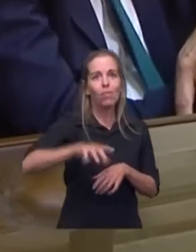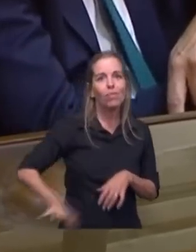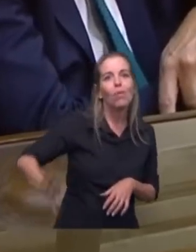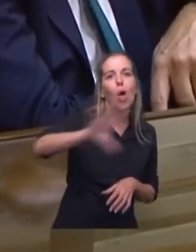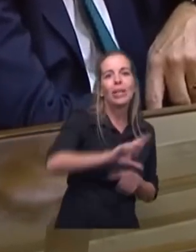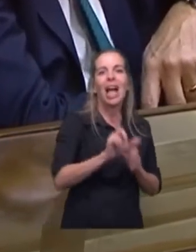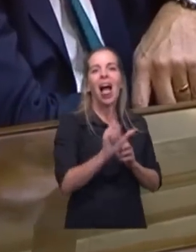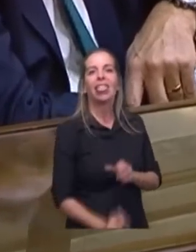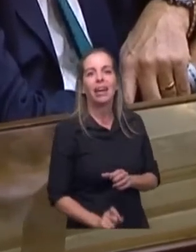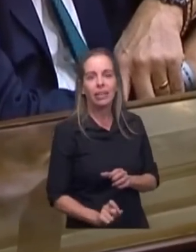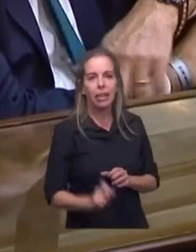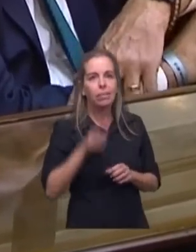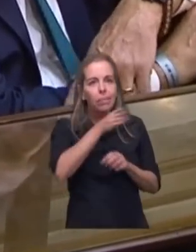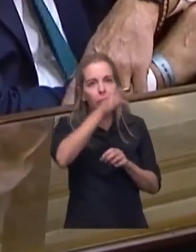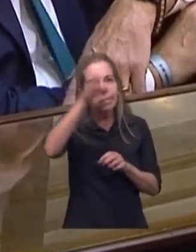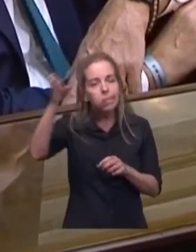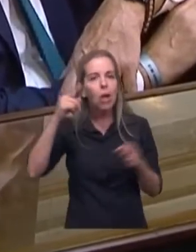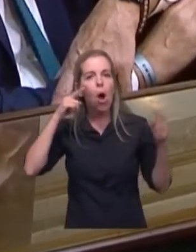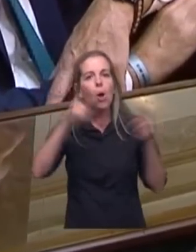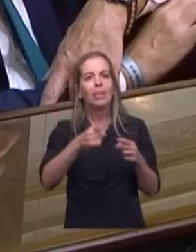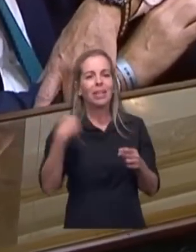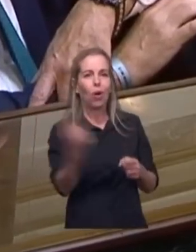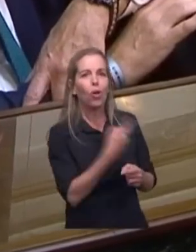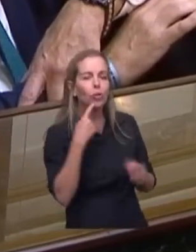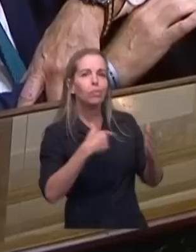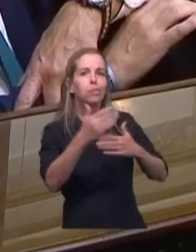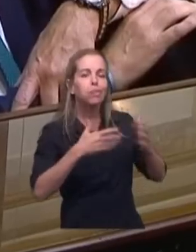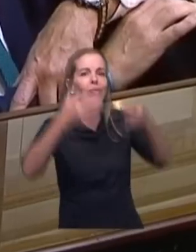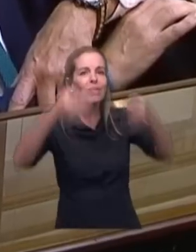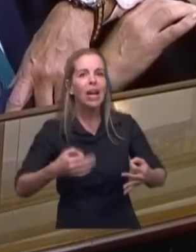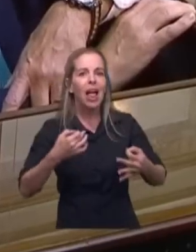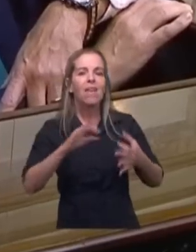Es nuestro objetivo estratégico la construcción de un verdadero federalismo.